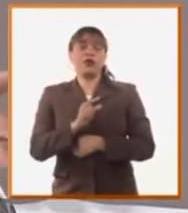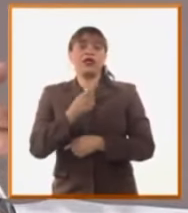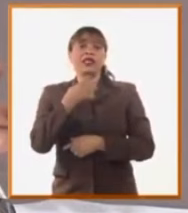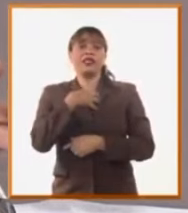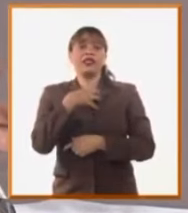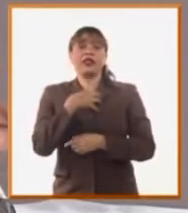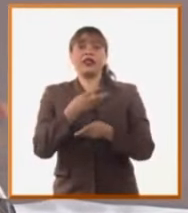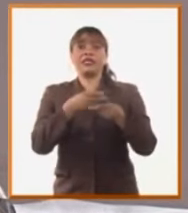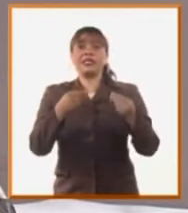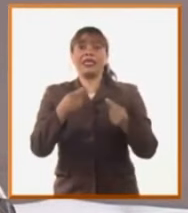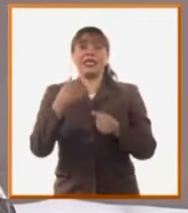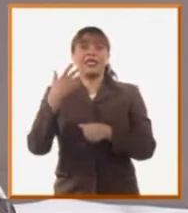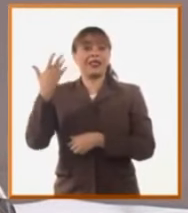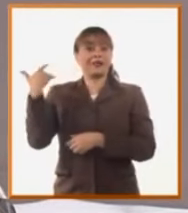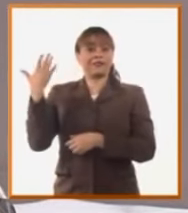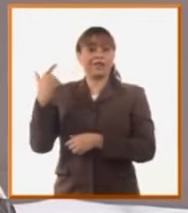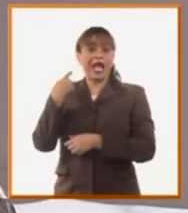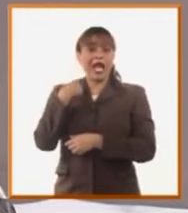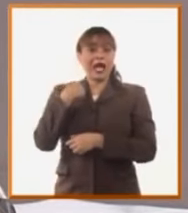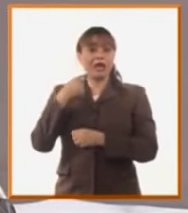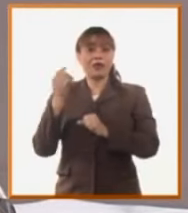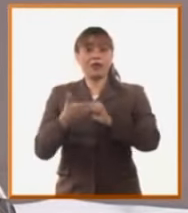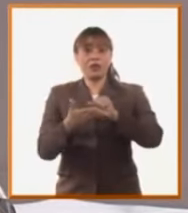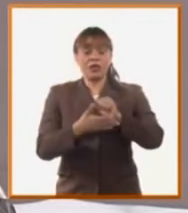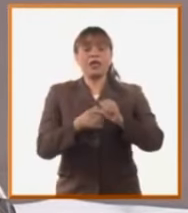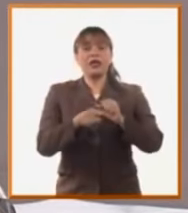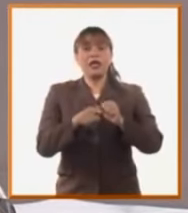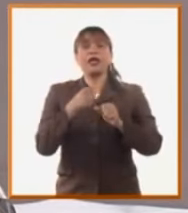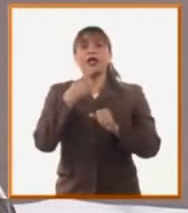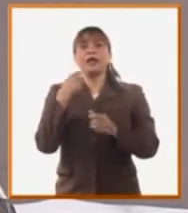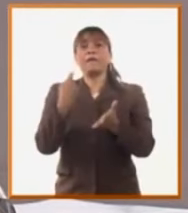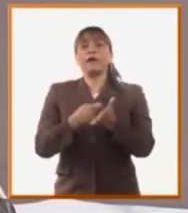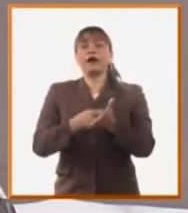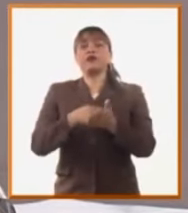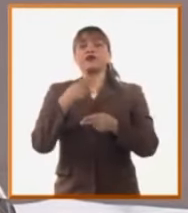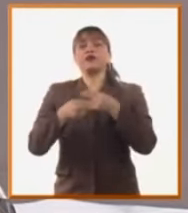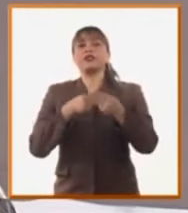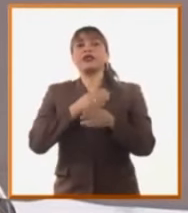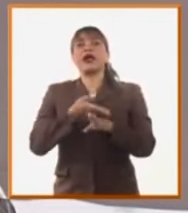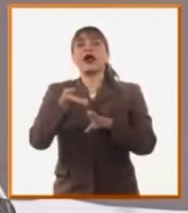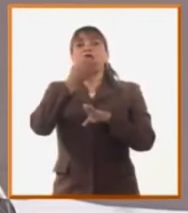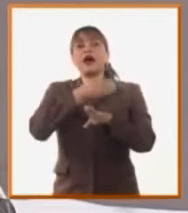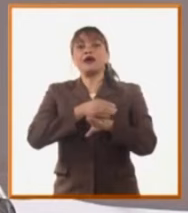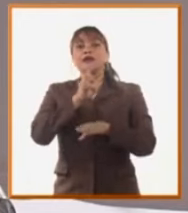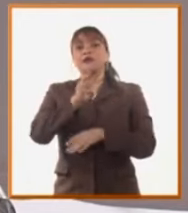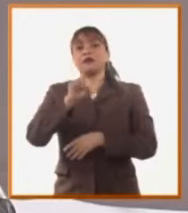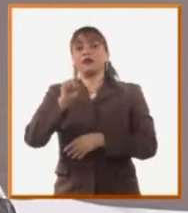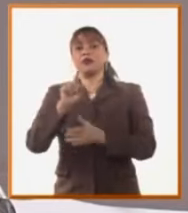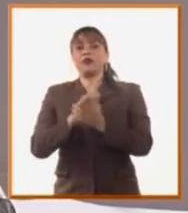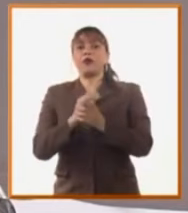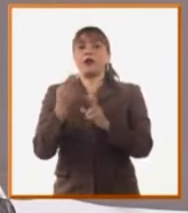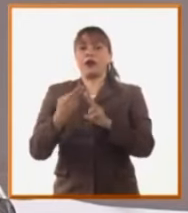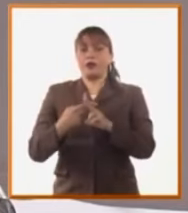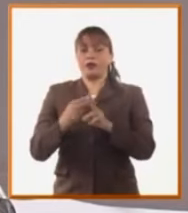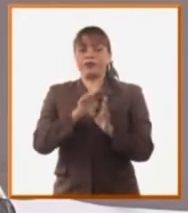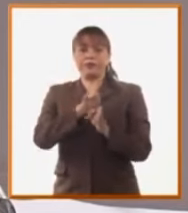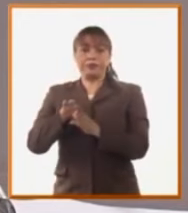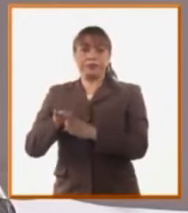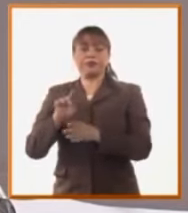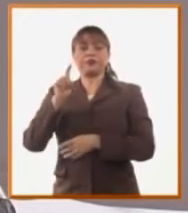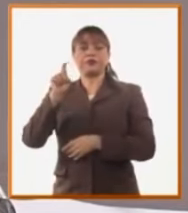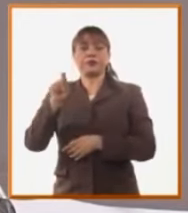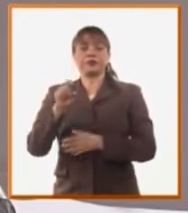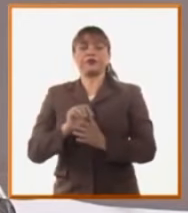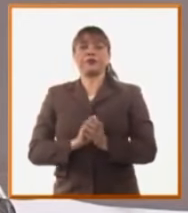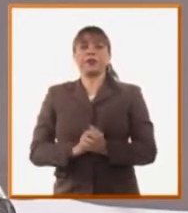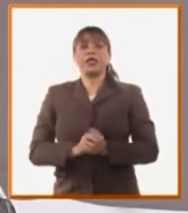anteriores que ya fueron notificados en su momento el pago Se realiza ante el 31 de mayo por último la resolución